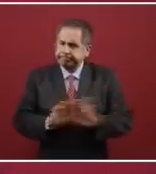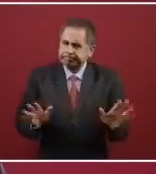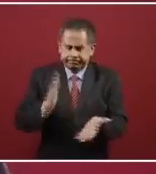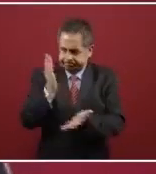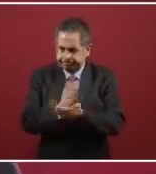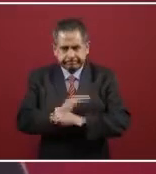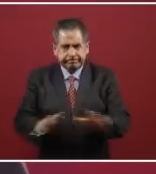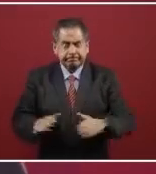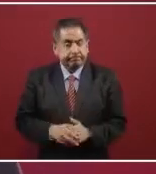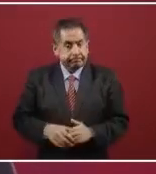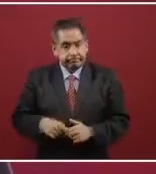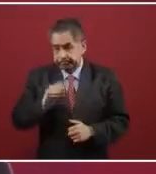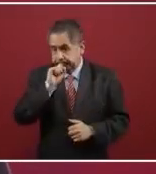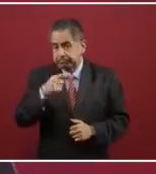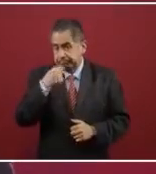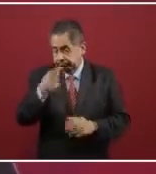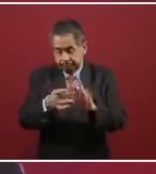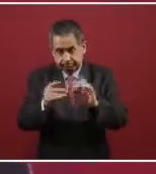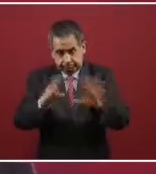Ya. Y lo digo también para que